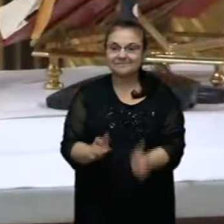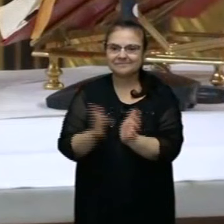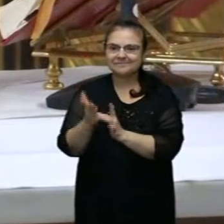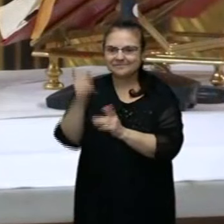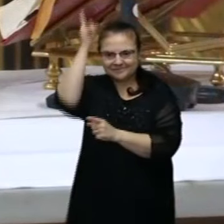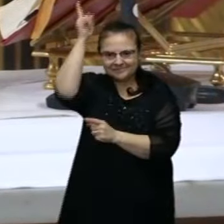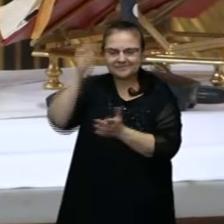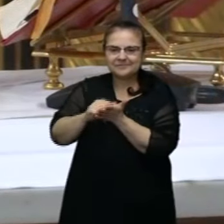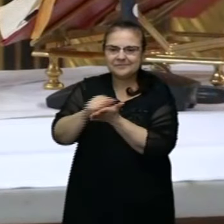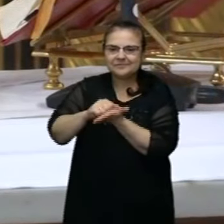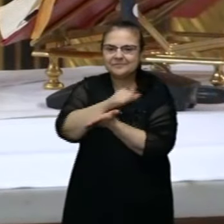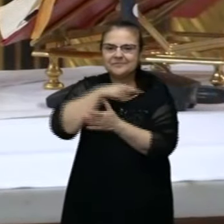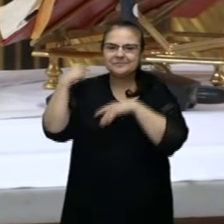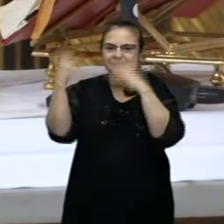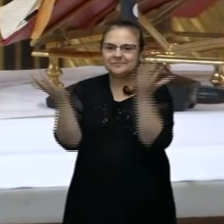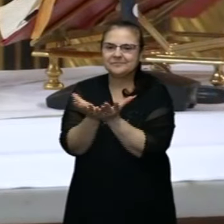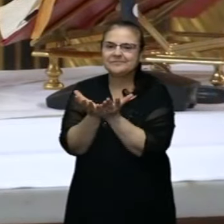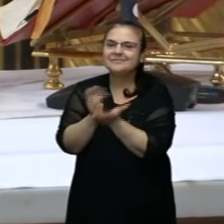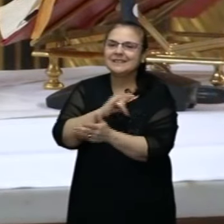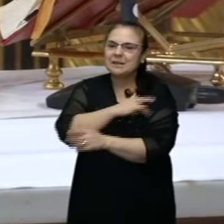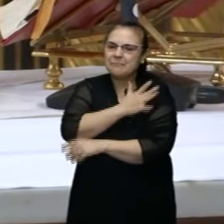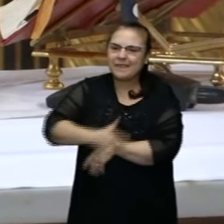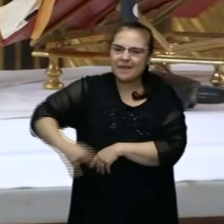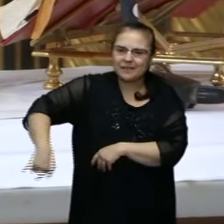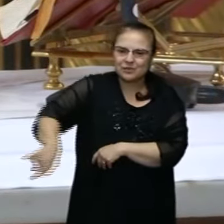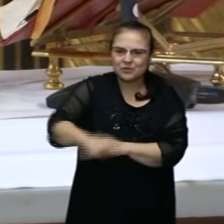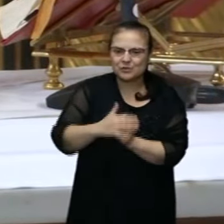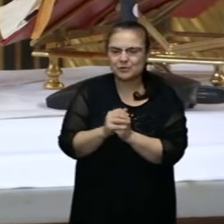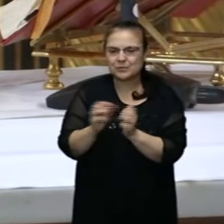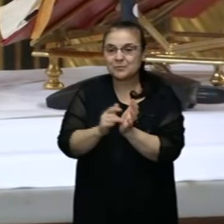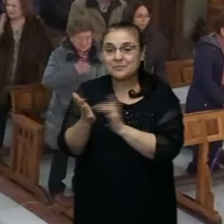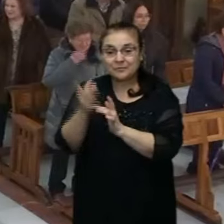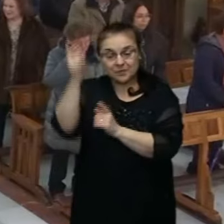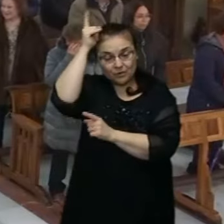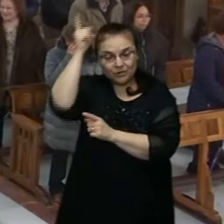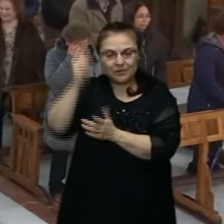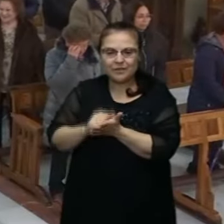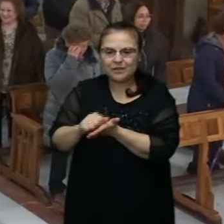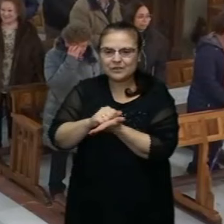Cordero de Dios, que quitas el pecado del mundo, ten piedad de nosotros.